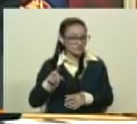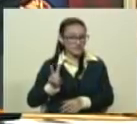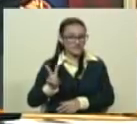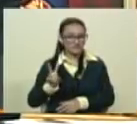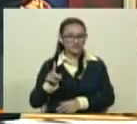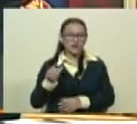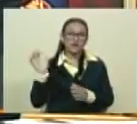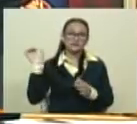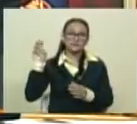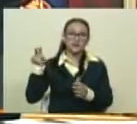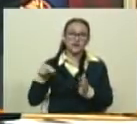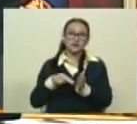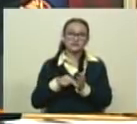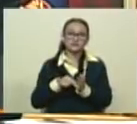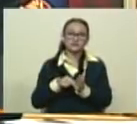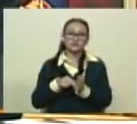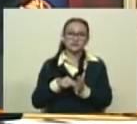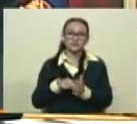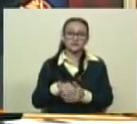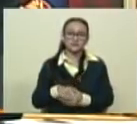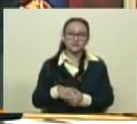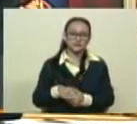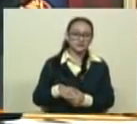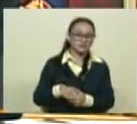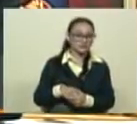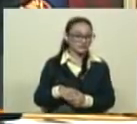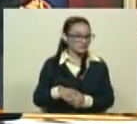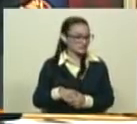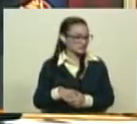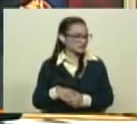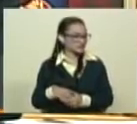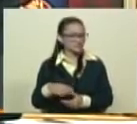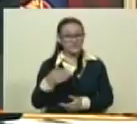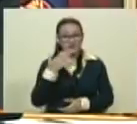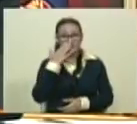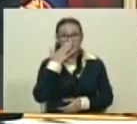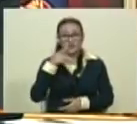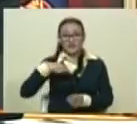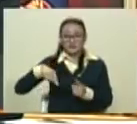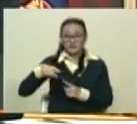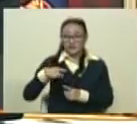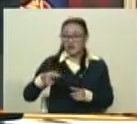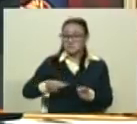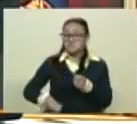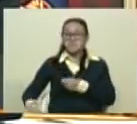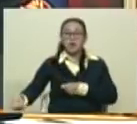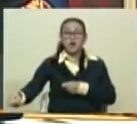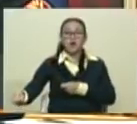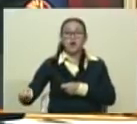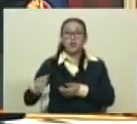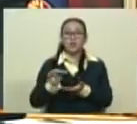Asamblea Nacional Constituyente. Y frente a eso él metió un recurso,